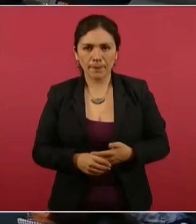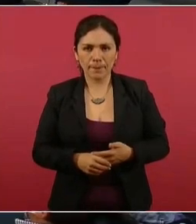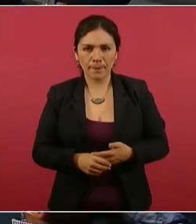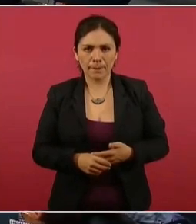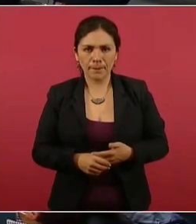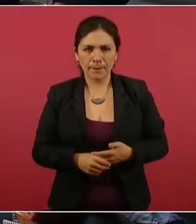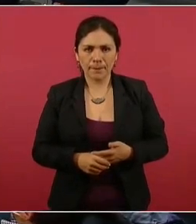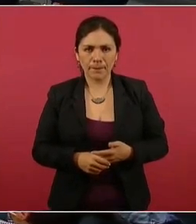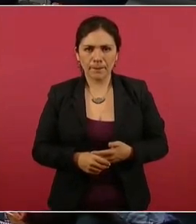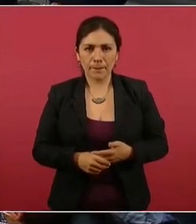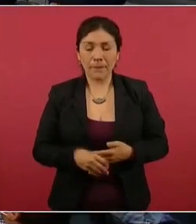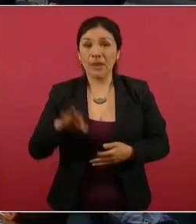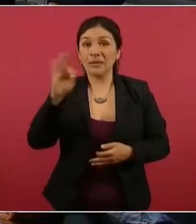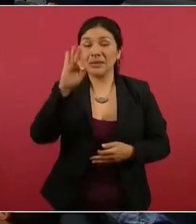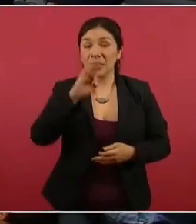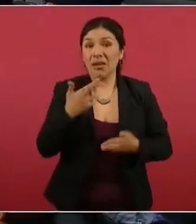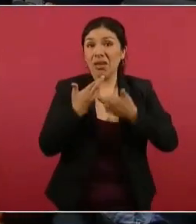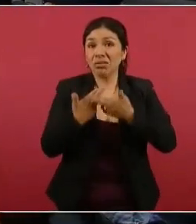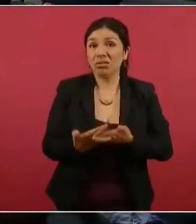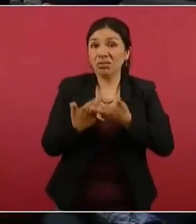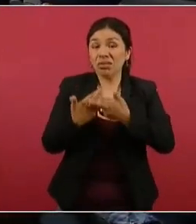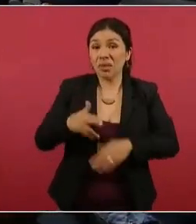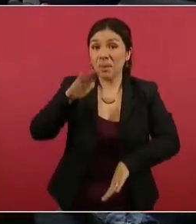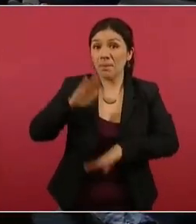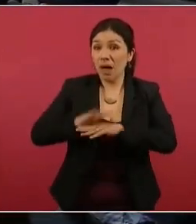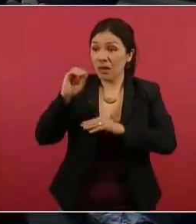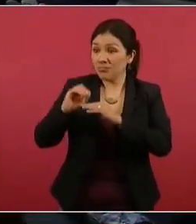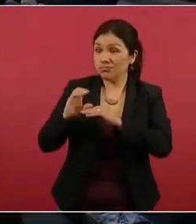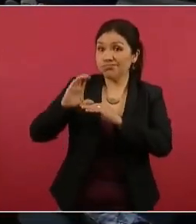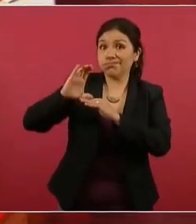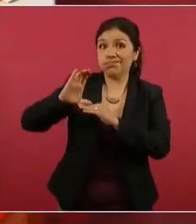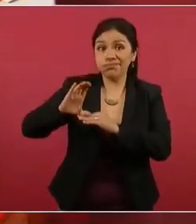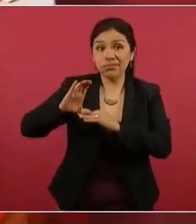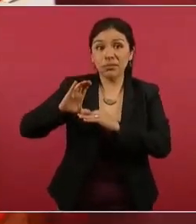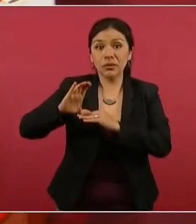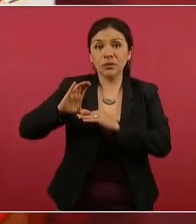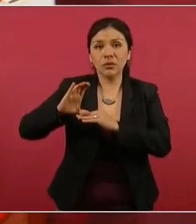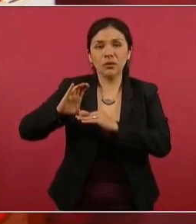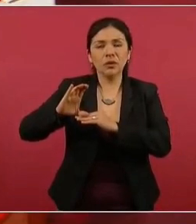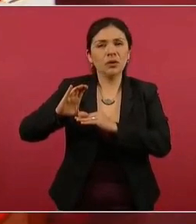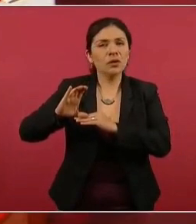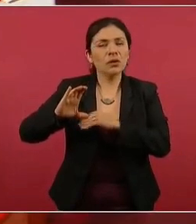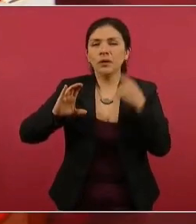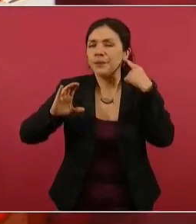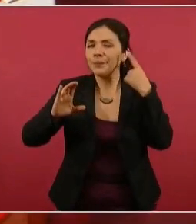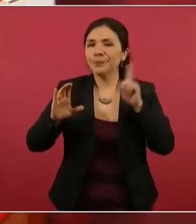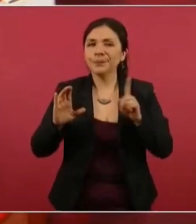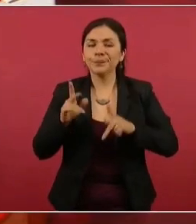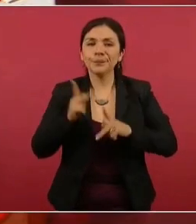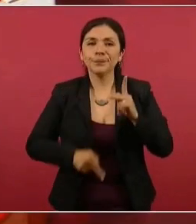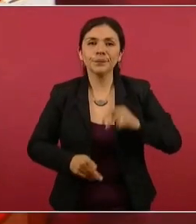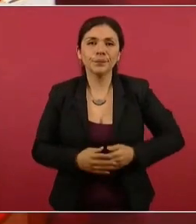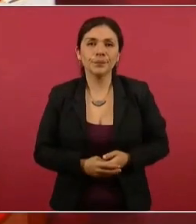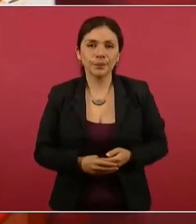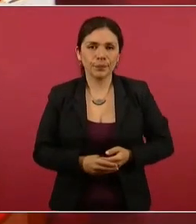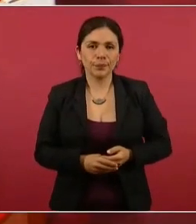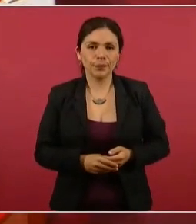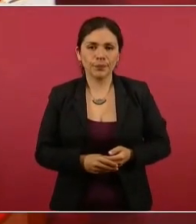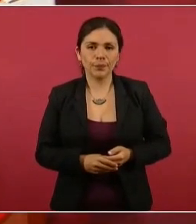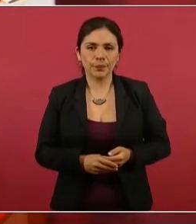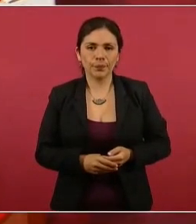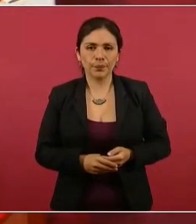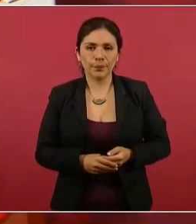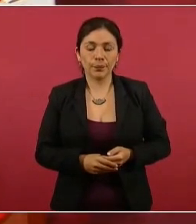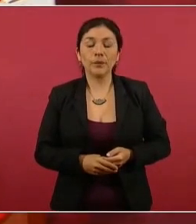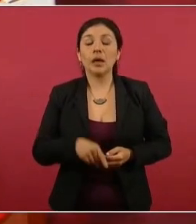Es que si tenemos más excedentes, sí, puedan subsidiar a un más precio de la luz. En el caso de